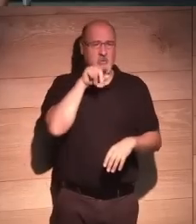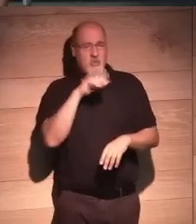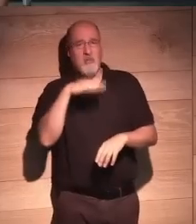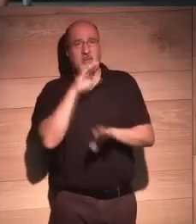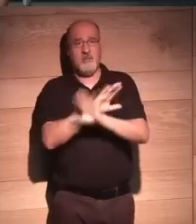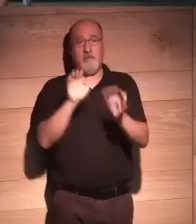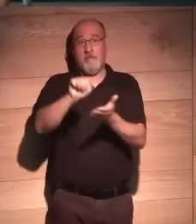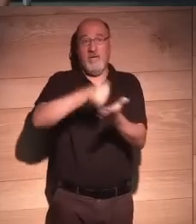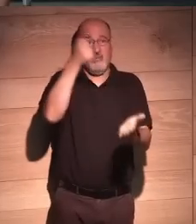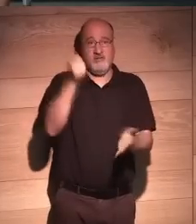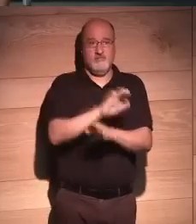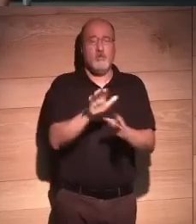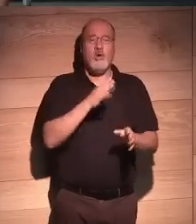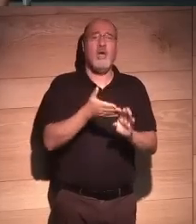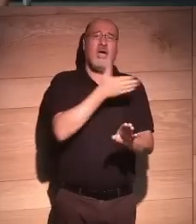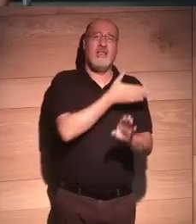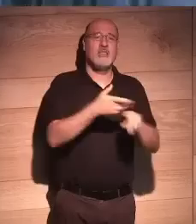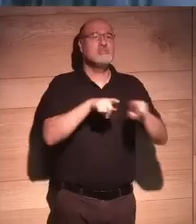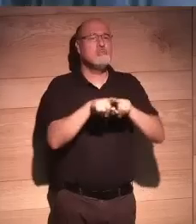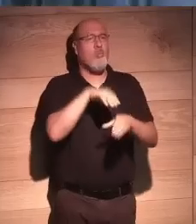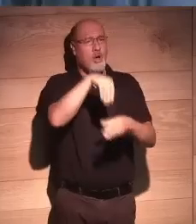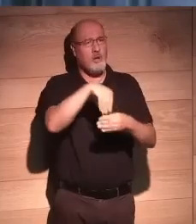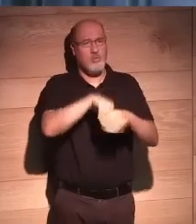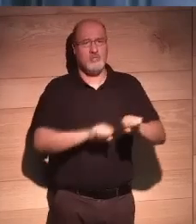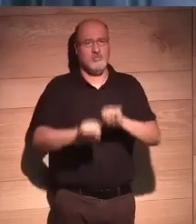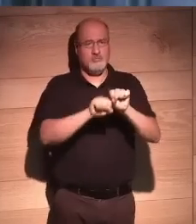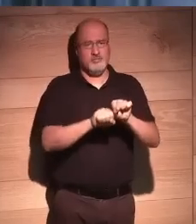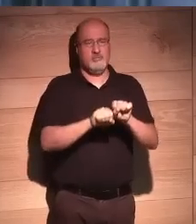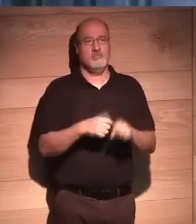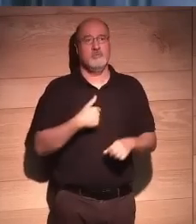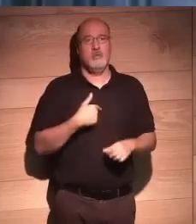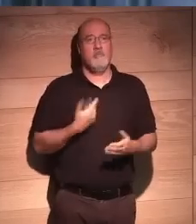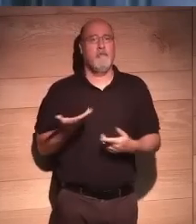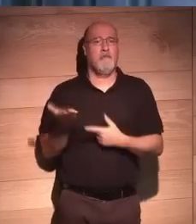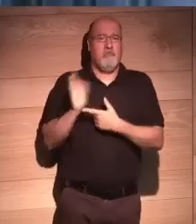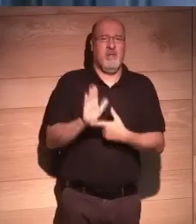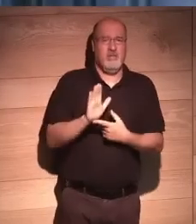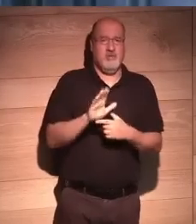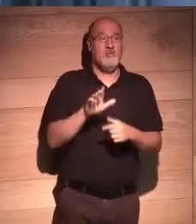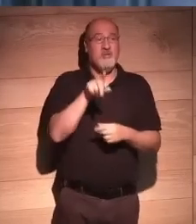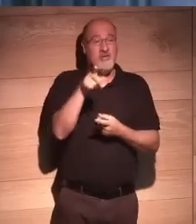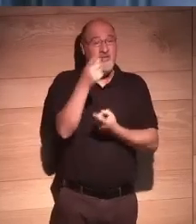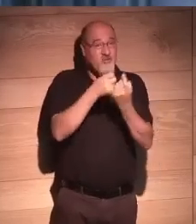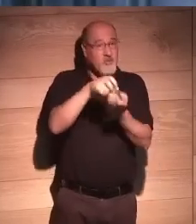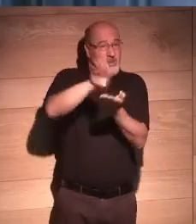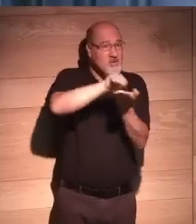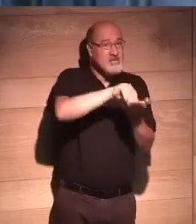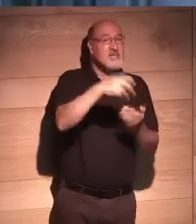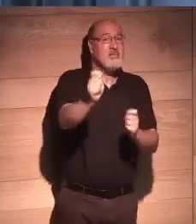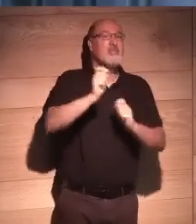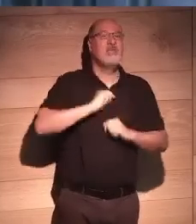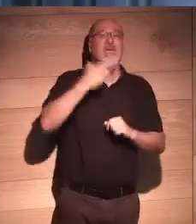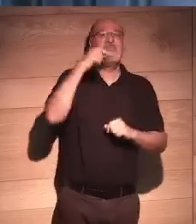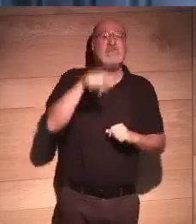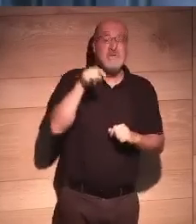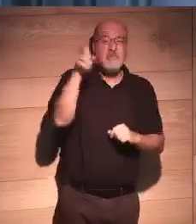no. Crítica con argumentos, que es lo que cambia las cosas, ¿no? Plantearte de dónde viene esa información, por qué viene esa